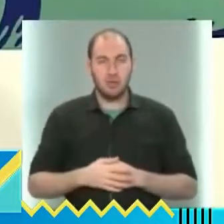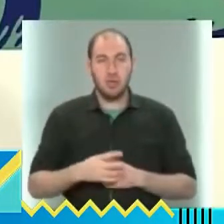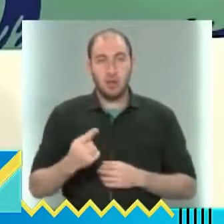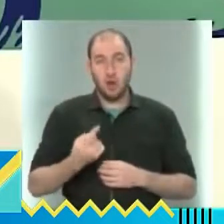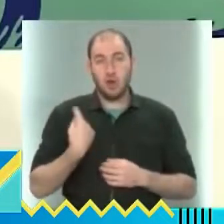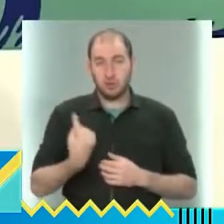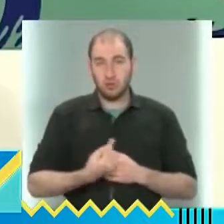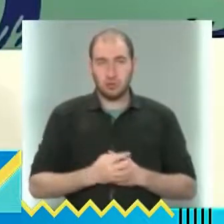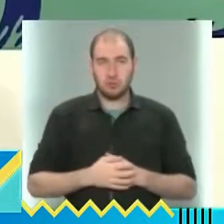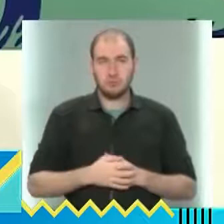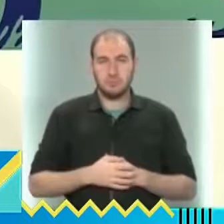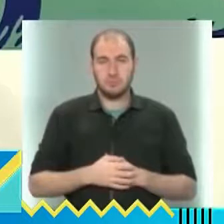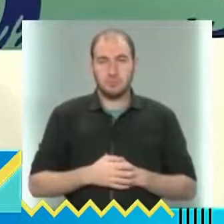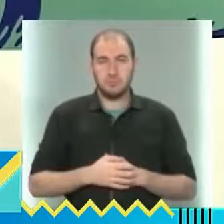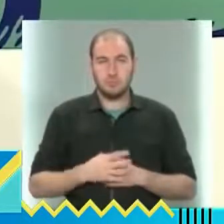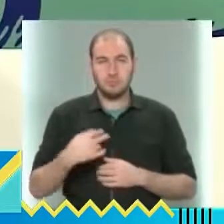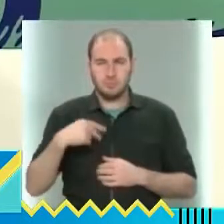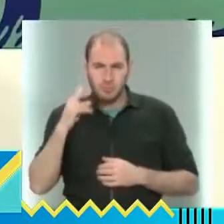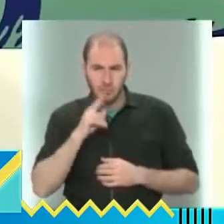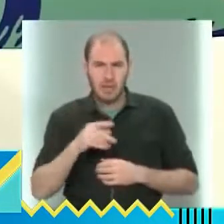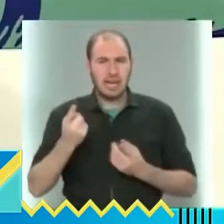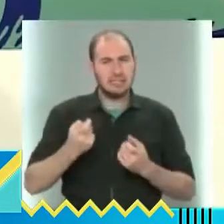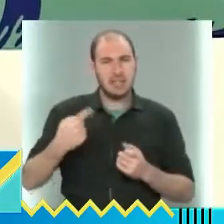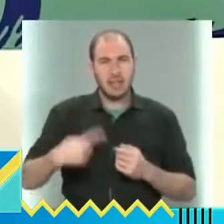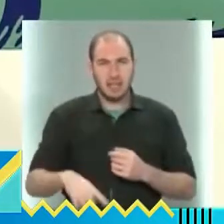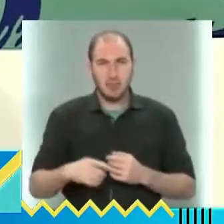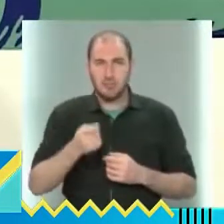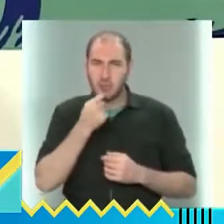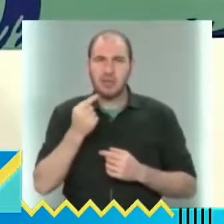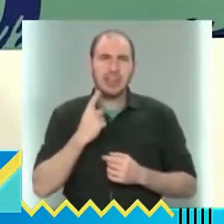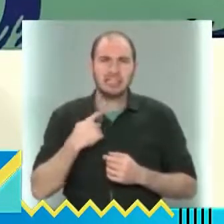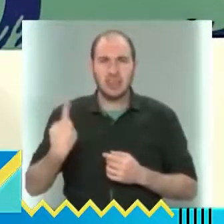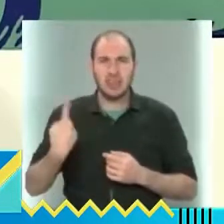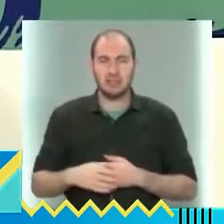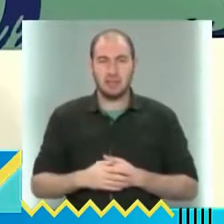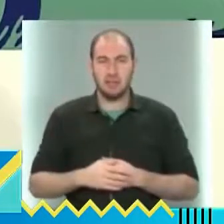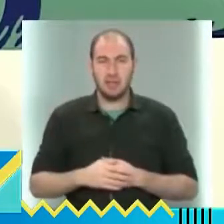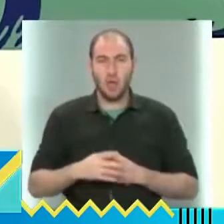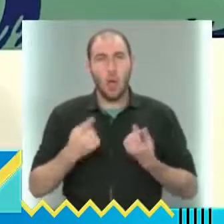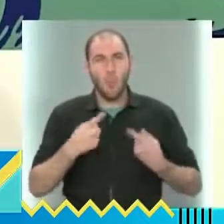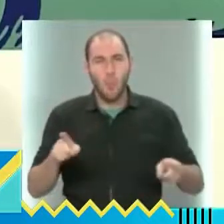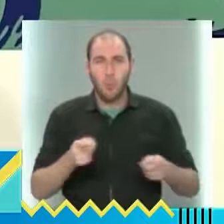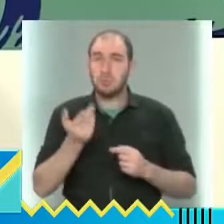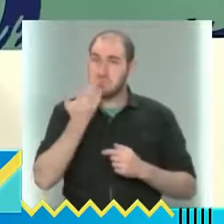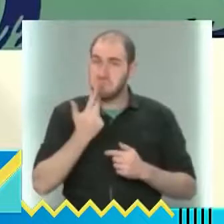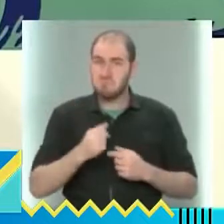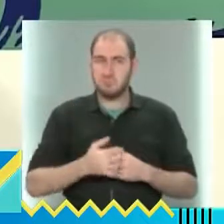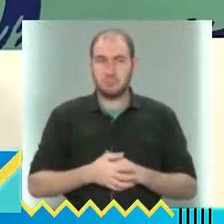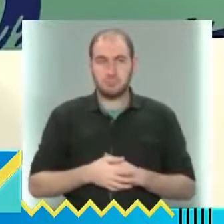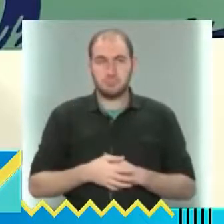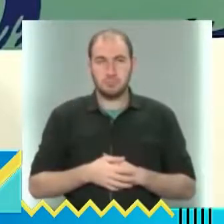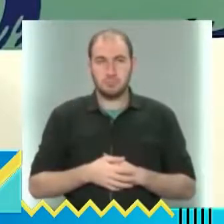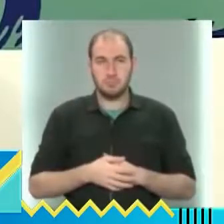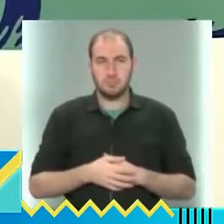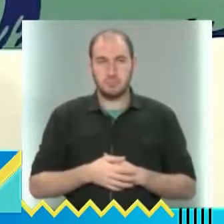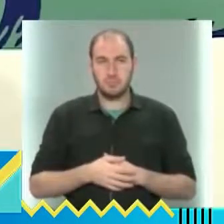ejemplo, nosotros fue así que, observando qué necesitaban, qué deseaban, vimos que la música les gustaba.